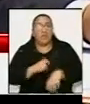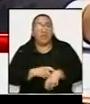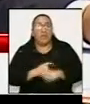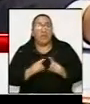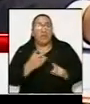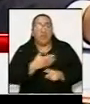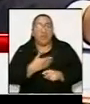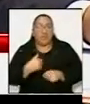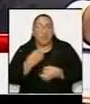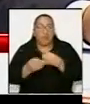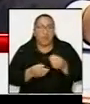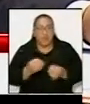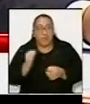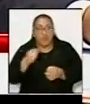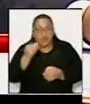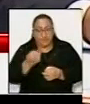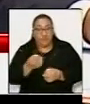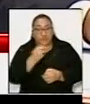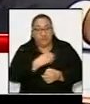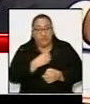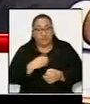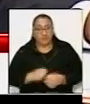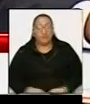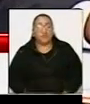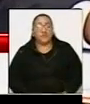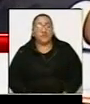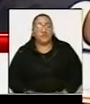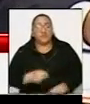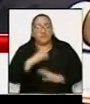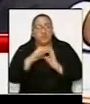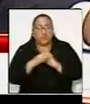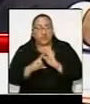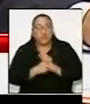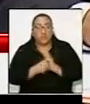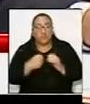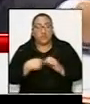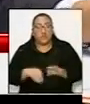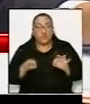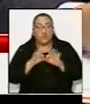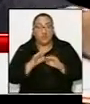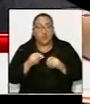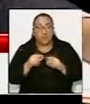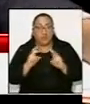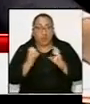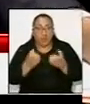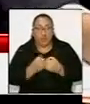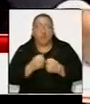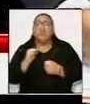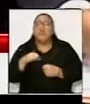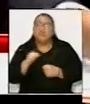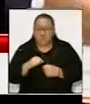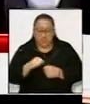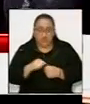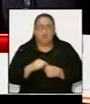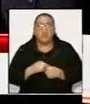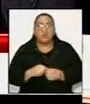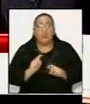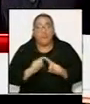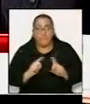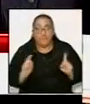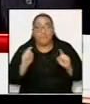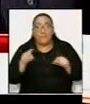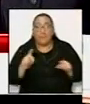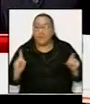quiero manifestar que si bien el ejecutivo sus proyectos de dividen es prioridad 10 en el congreso sin inferioridad pero